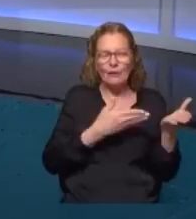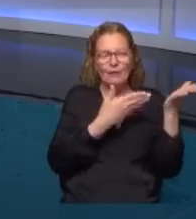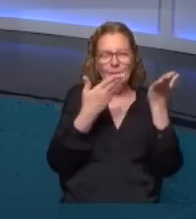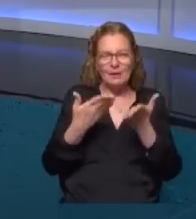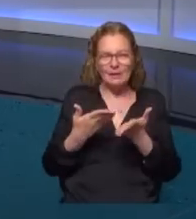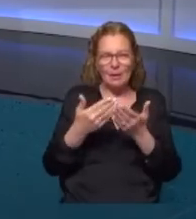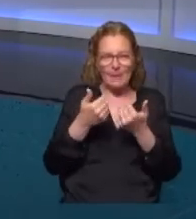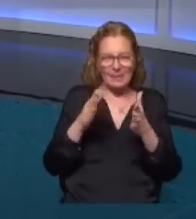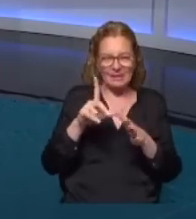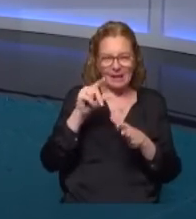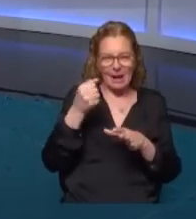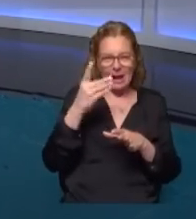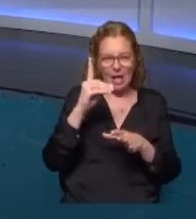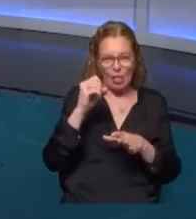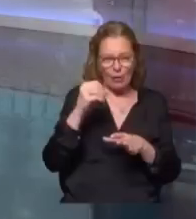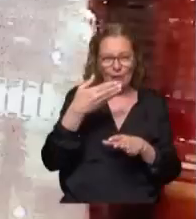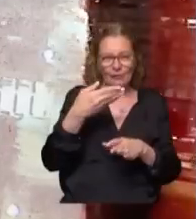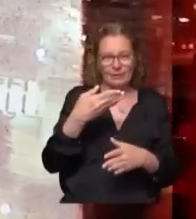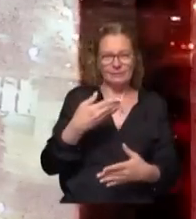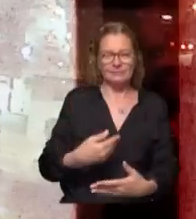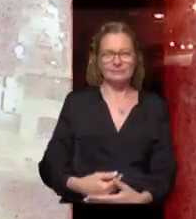bienvenidos así comienza el lado